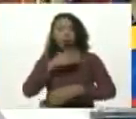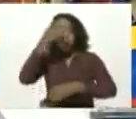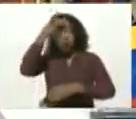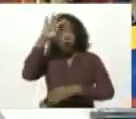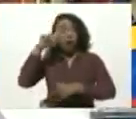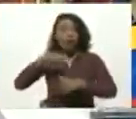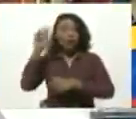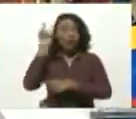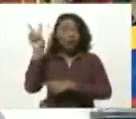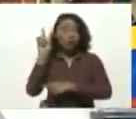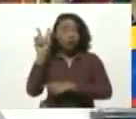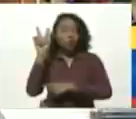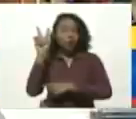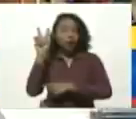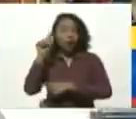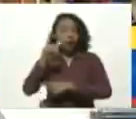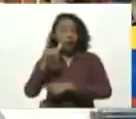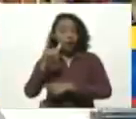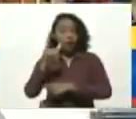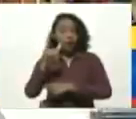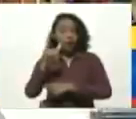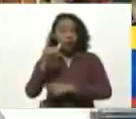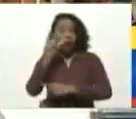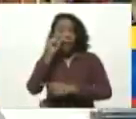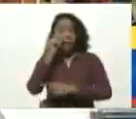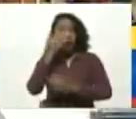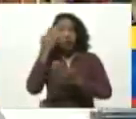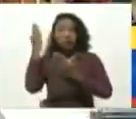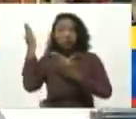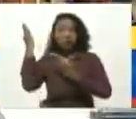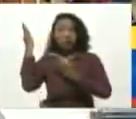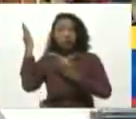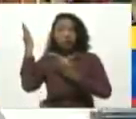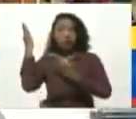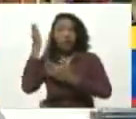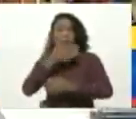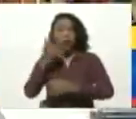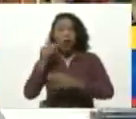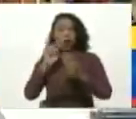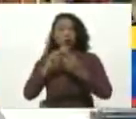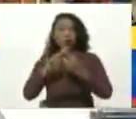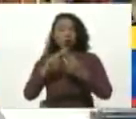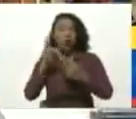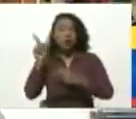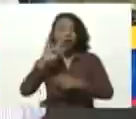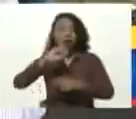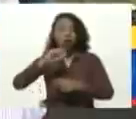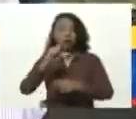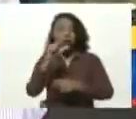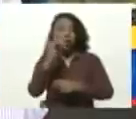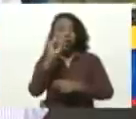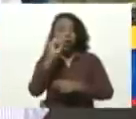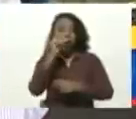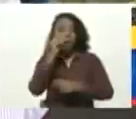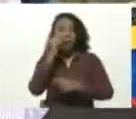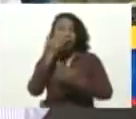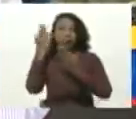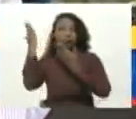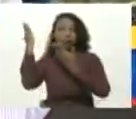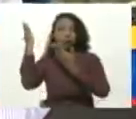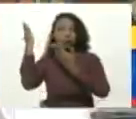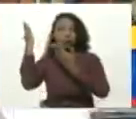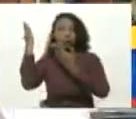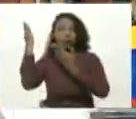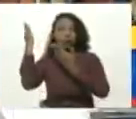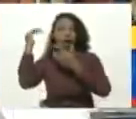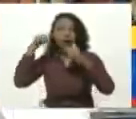de las misiones cubanas, Julito, mejor conocido en La Habana como Julio César García y